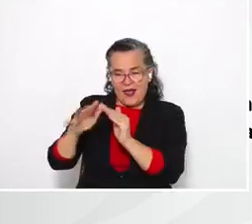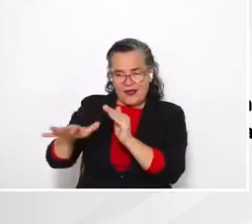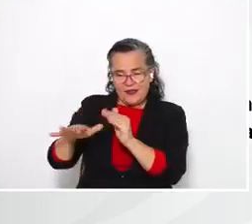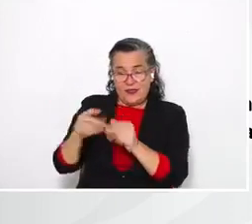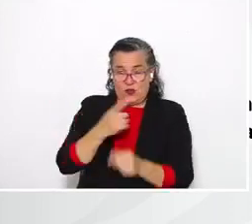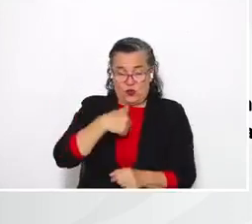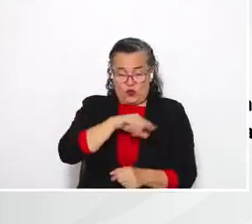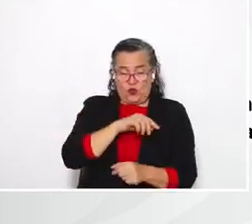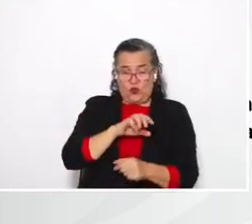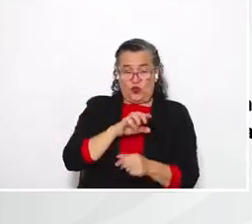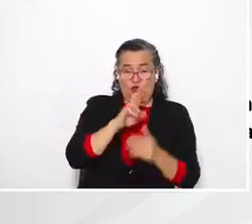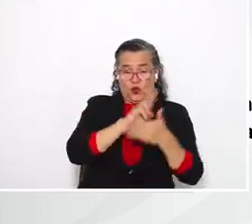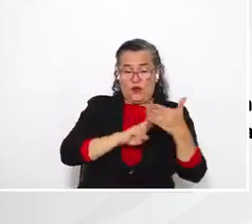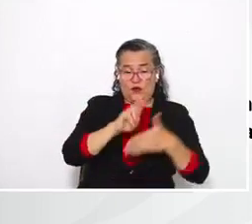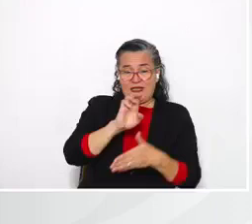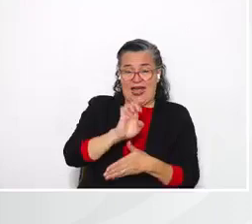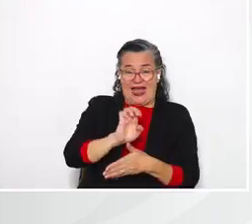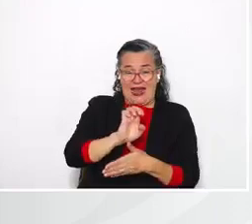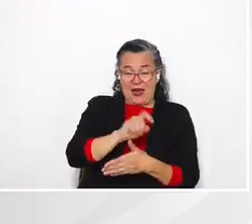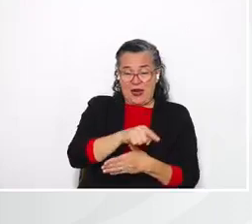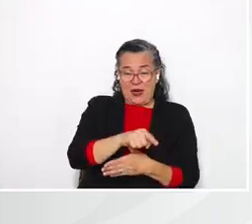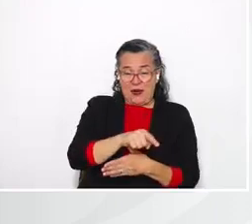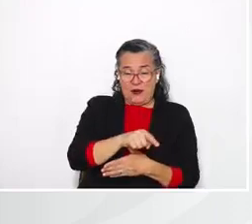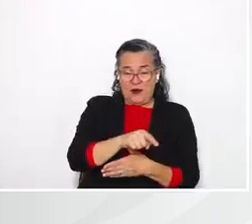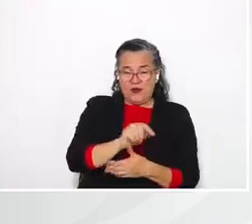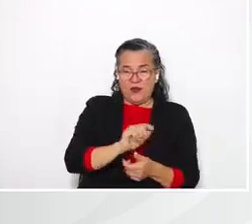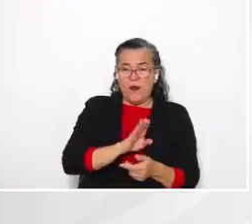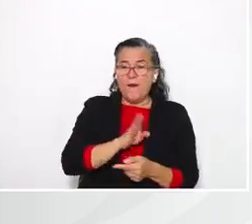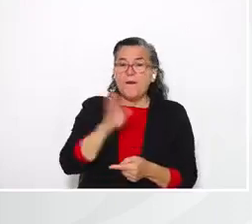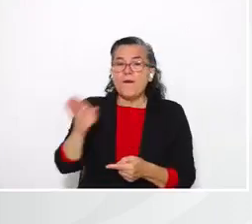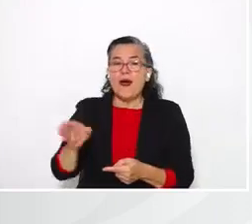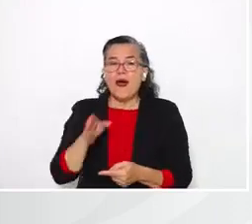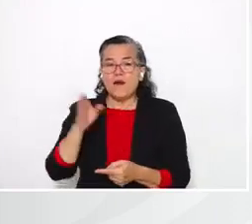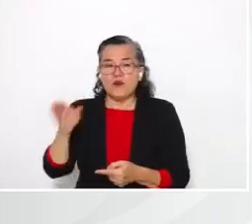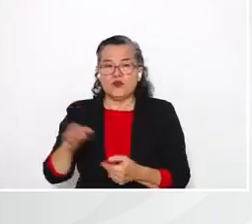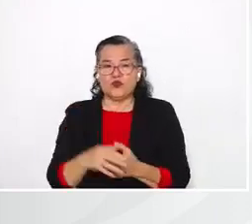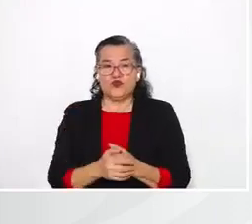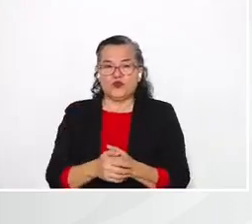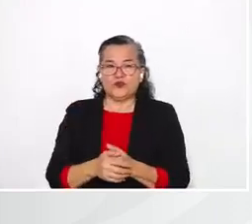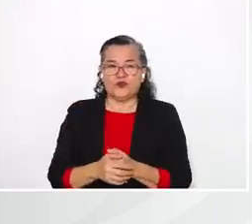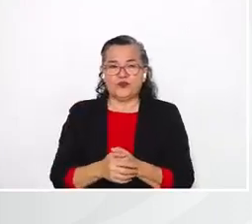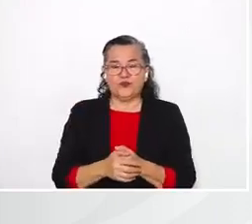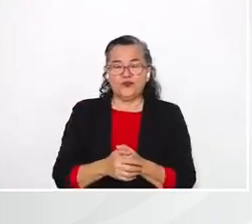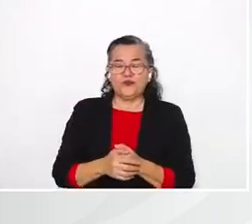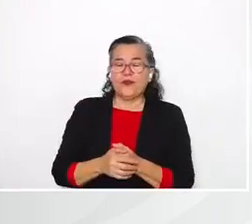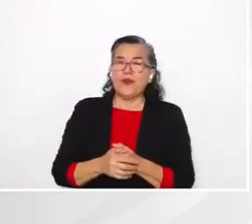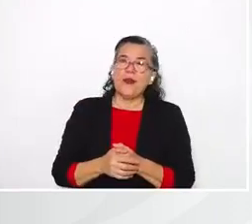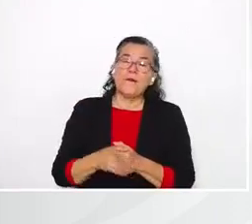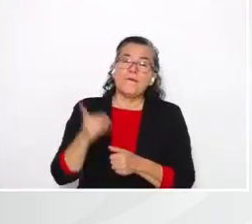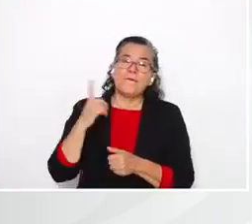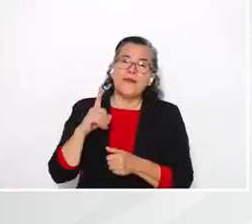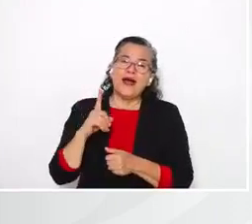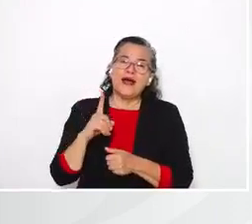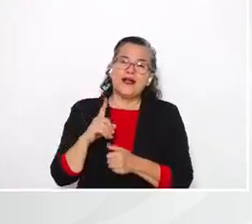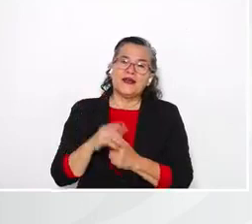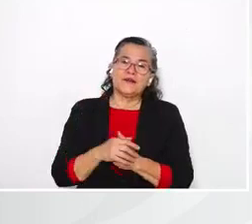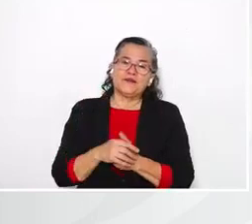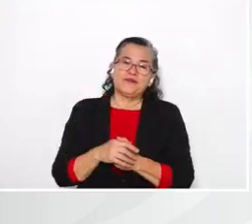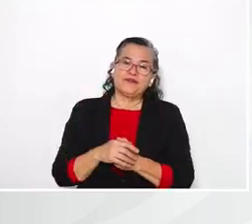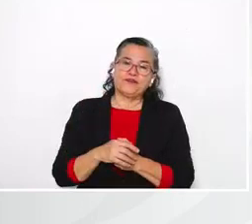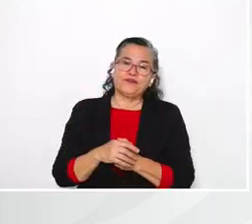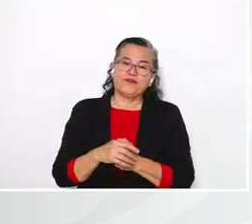bueno, voy a pasar esto con la educación experimental